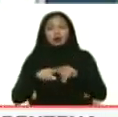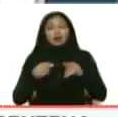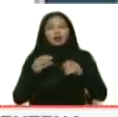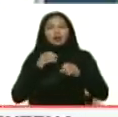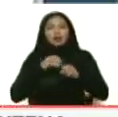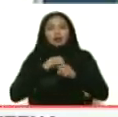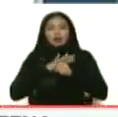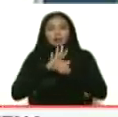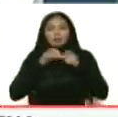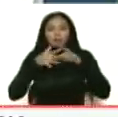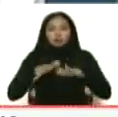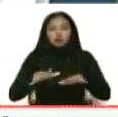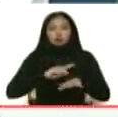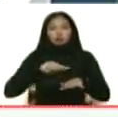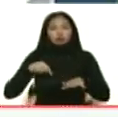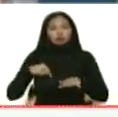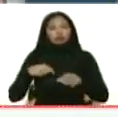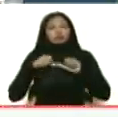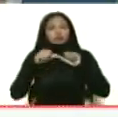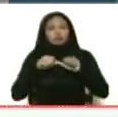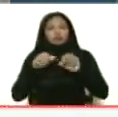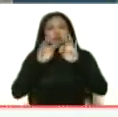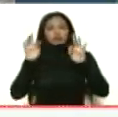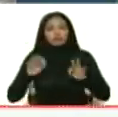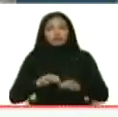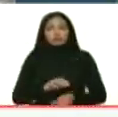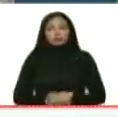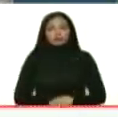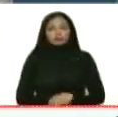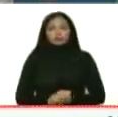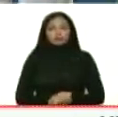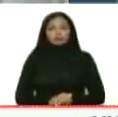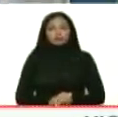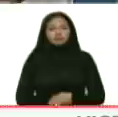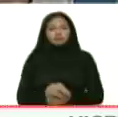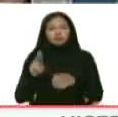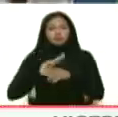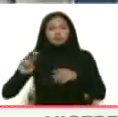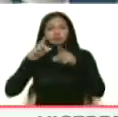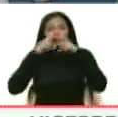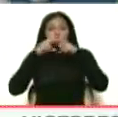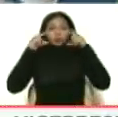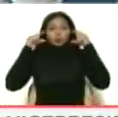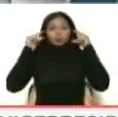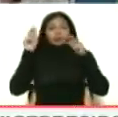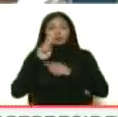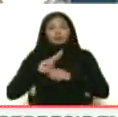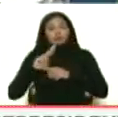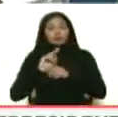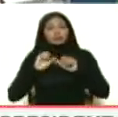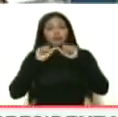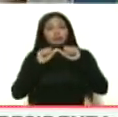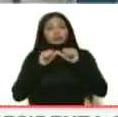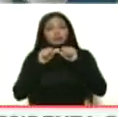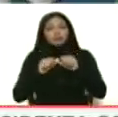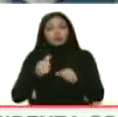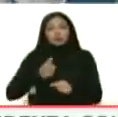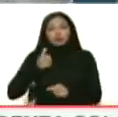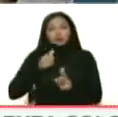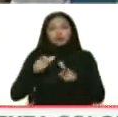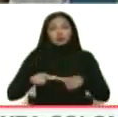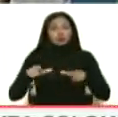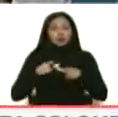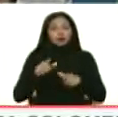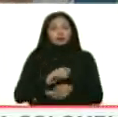certeza que si mantenemos las medidas, el uso del tapabocas de manera permanente en cualquier espacio que no